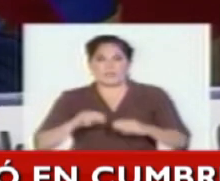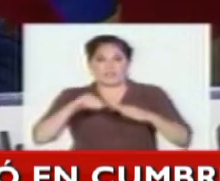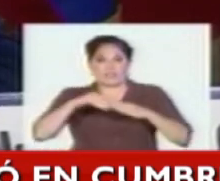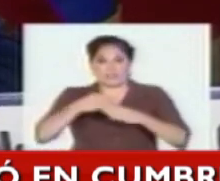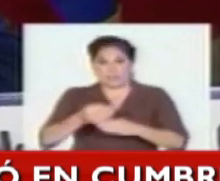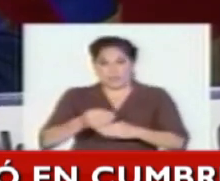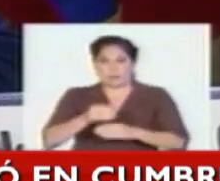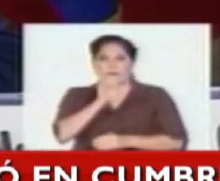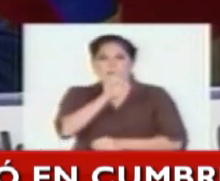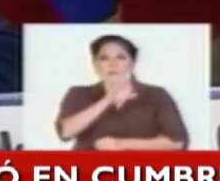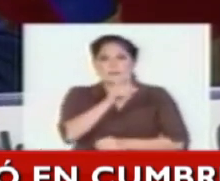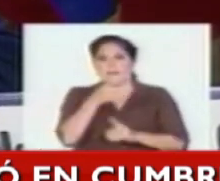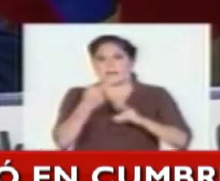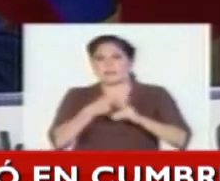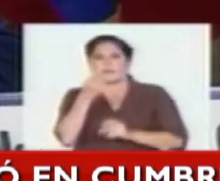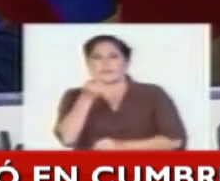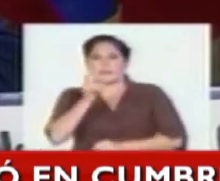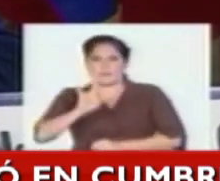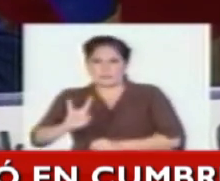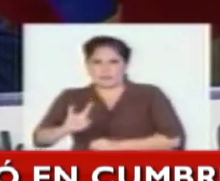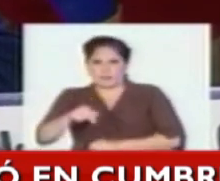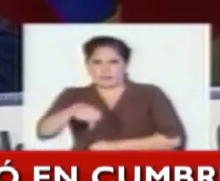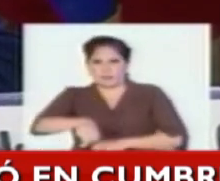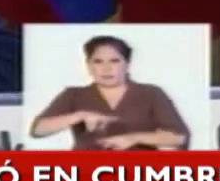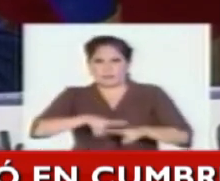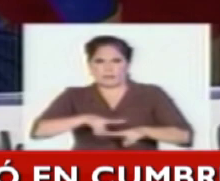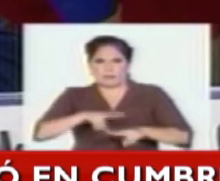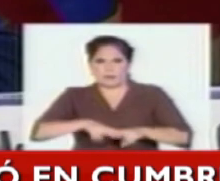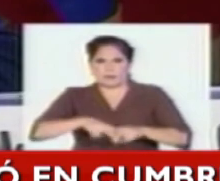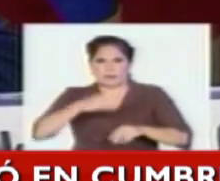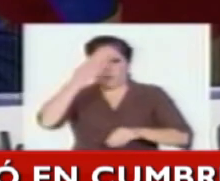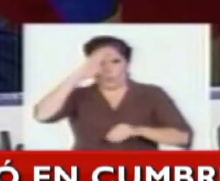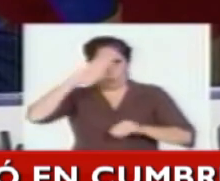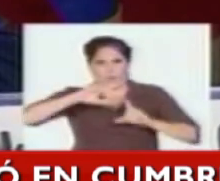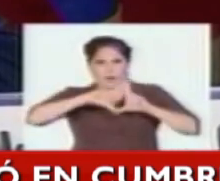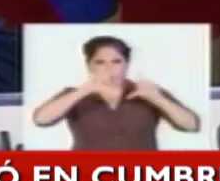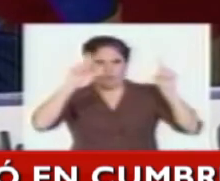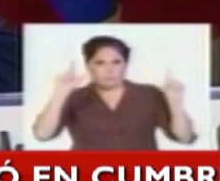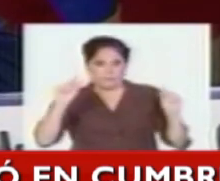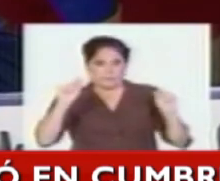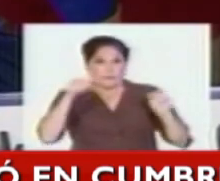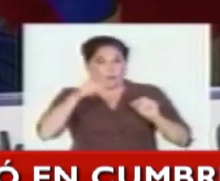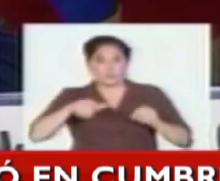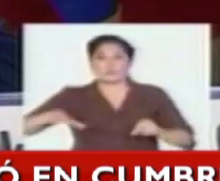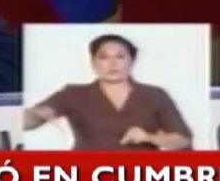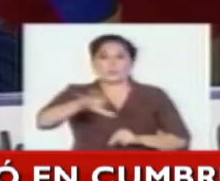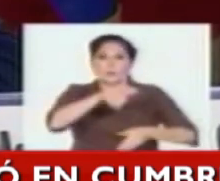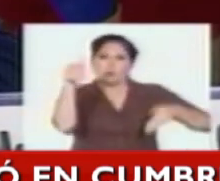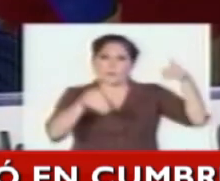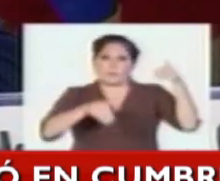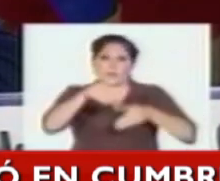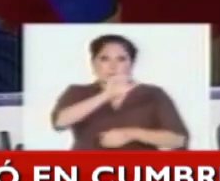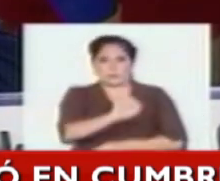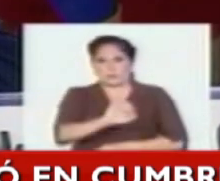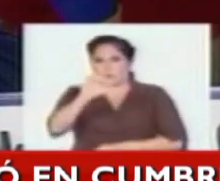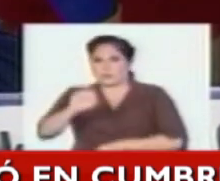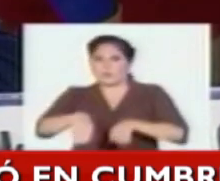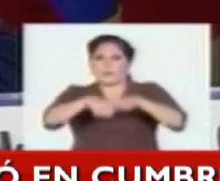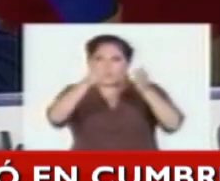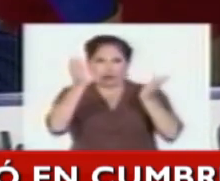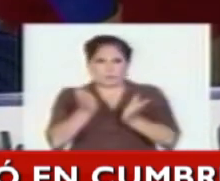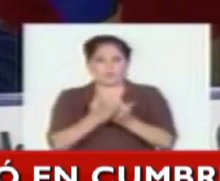15 y 16 en la Habana Cuba que es la casa de todos los países del sur y del mundo